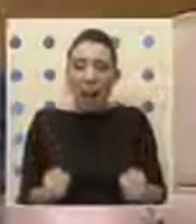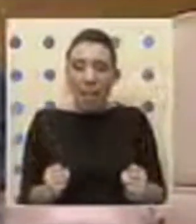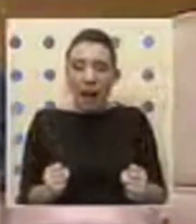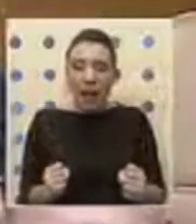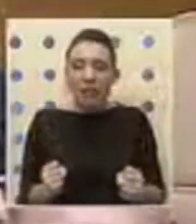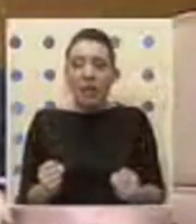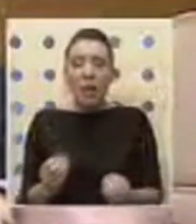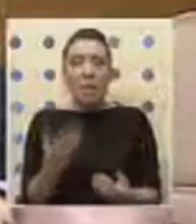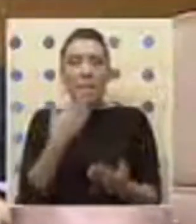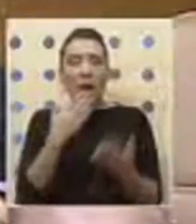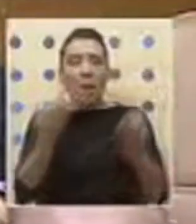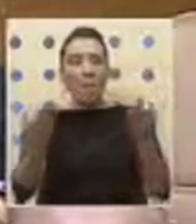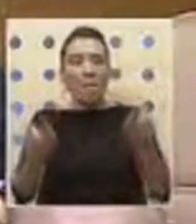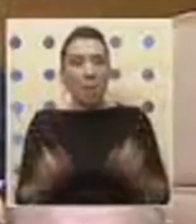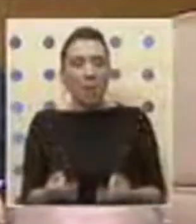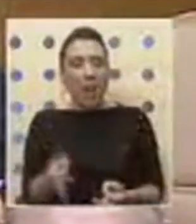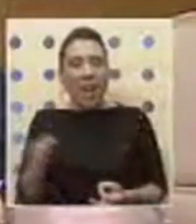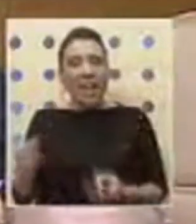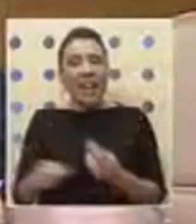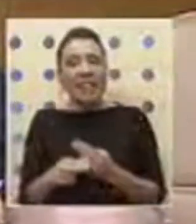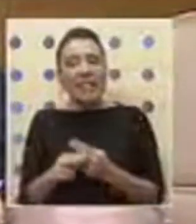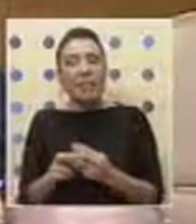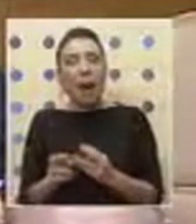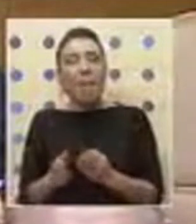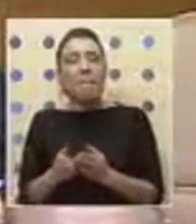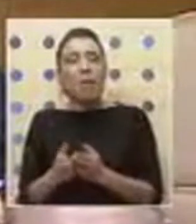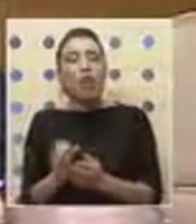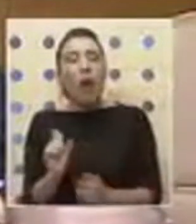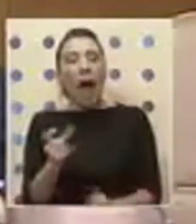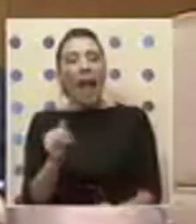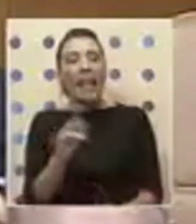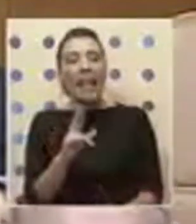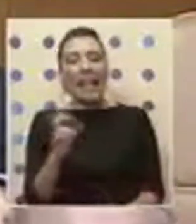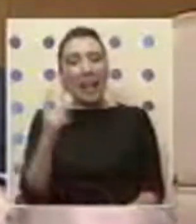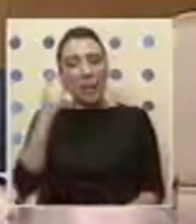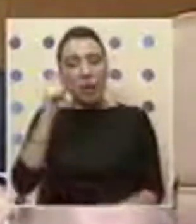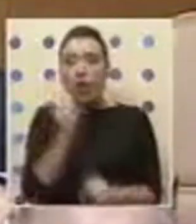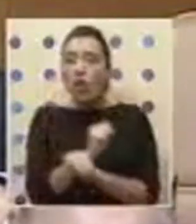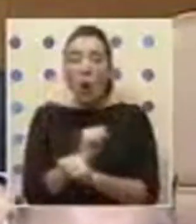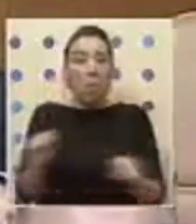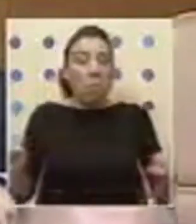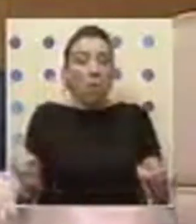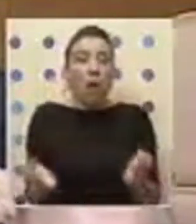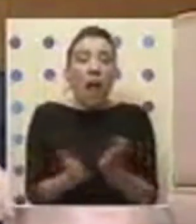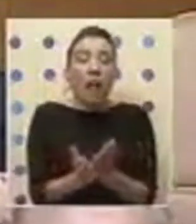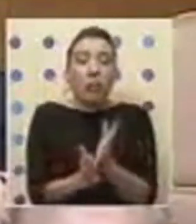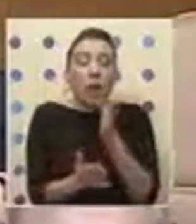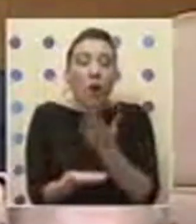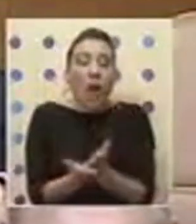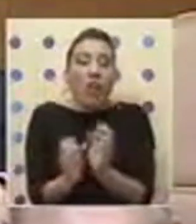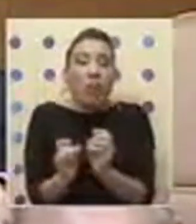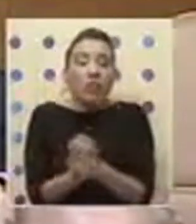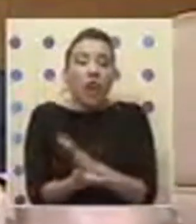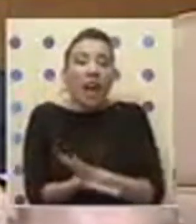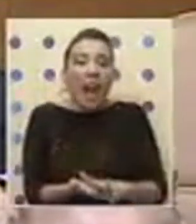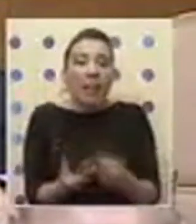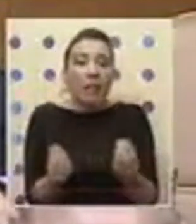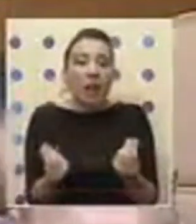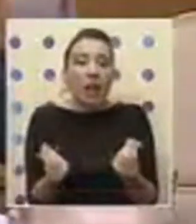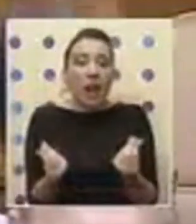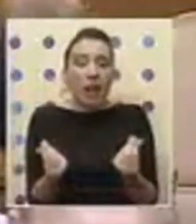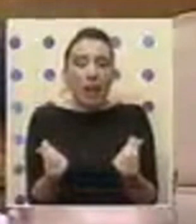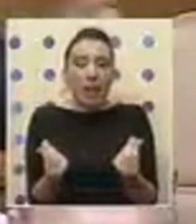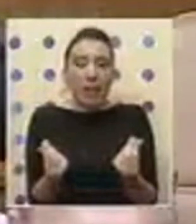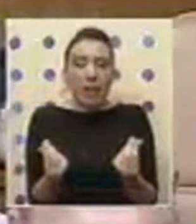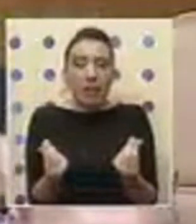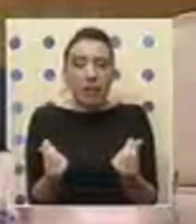chico que se sacaba los mejores promedios en una isla que se llama Puerto Aguirre, resulta que no pudo seguir estudiando porque no tenemos educación gratuita y calidad.